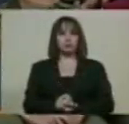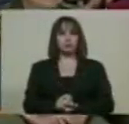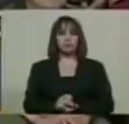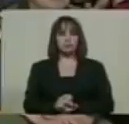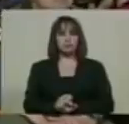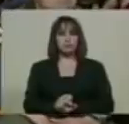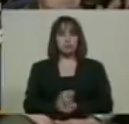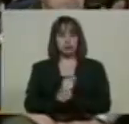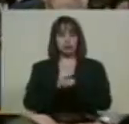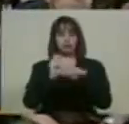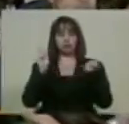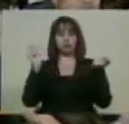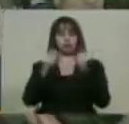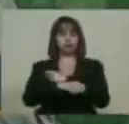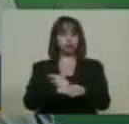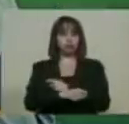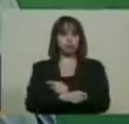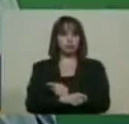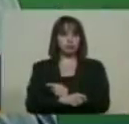de cambios,